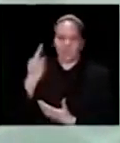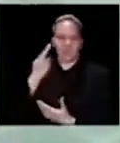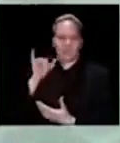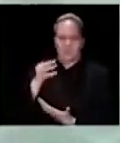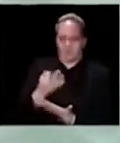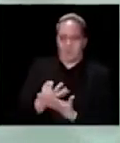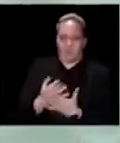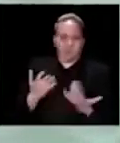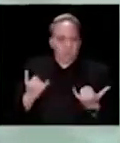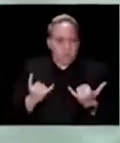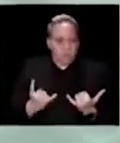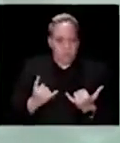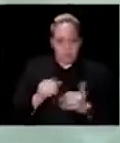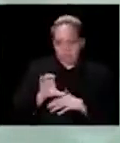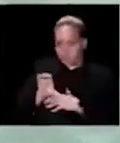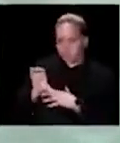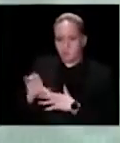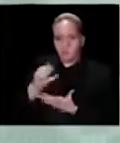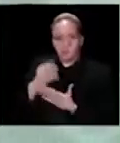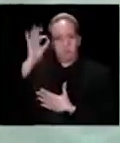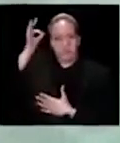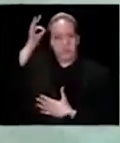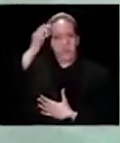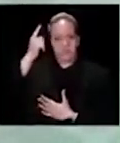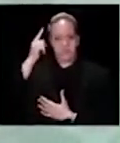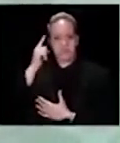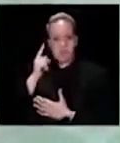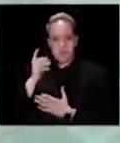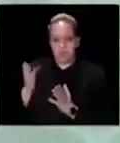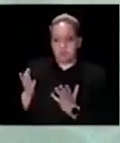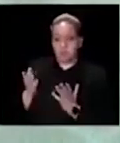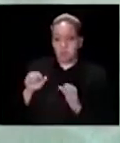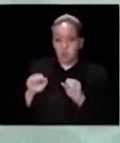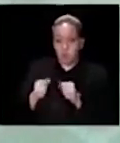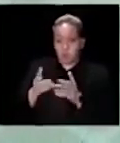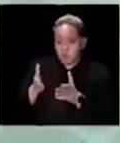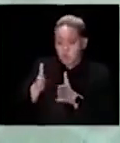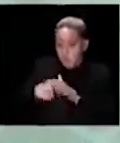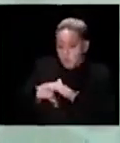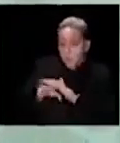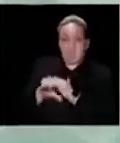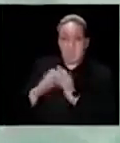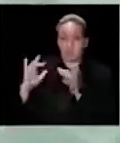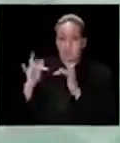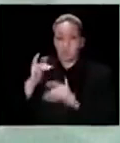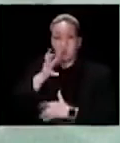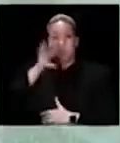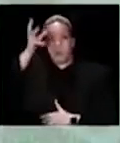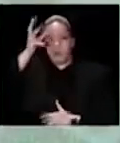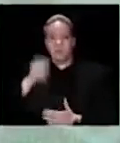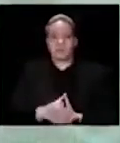Es más, ahora mismo se están destinando unos fondos federales que nos van a salvar y que lograrán el acceso a internet en sus hogares para que puedan